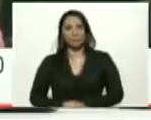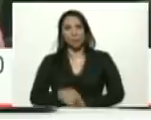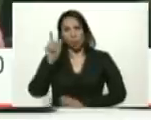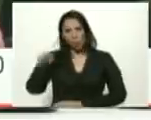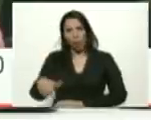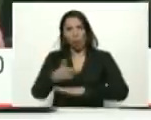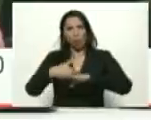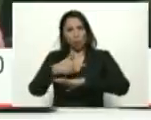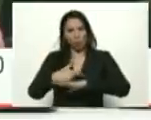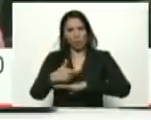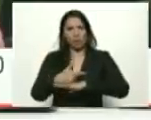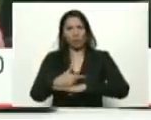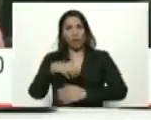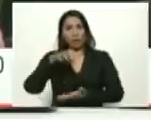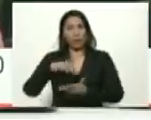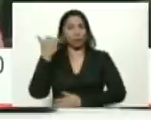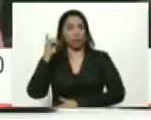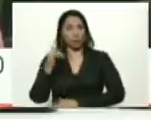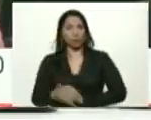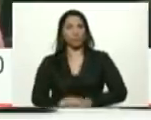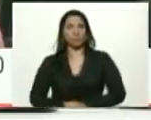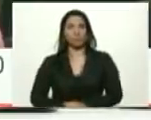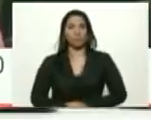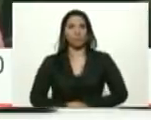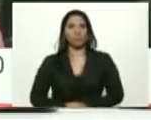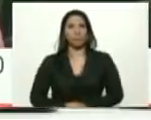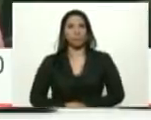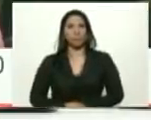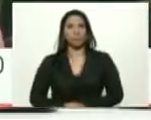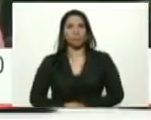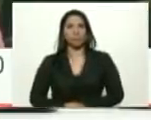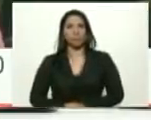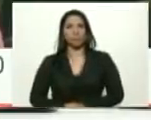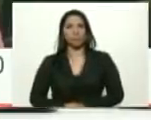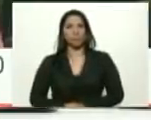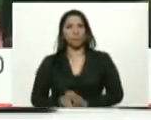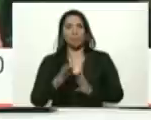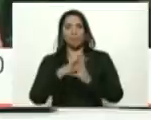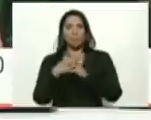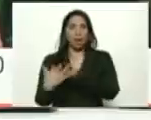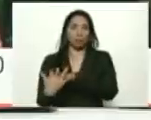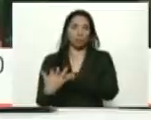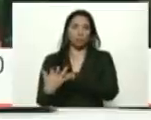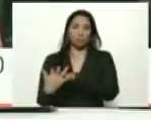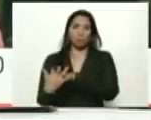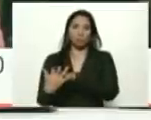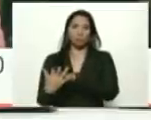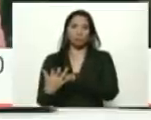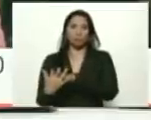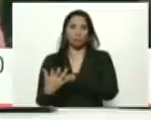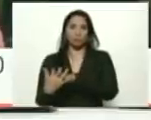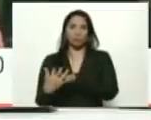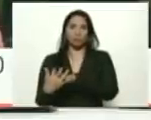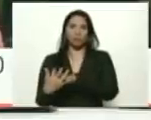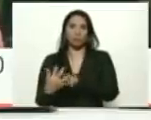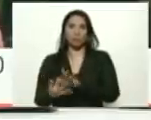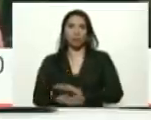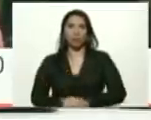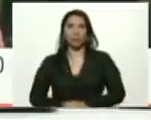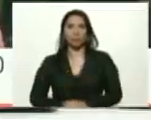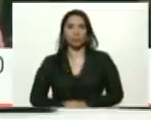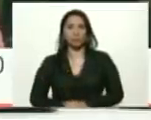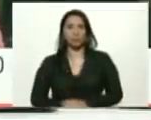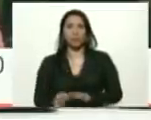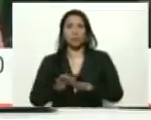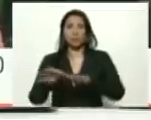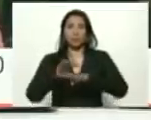comunidad Yumarito, sector Barrio Ajuro, barrio pero Ajuro, parroquia Yumarito,